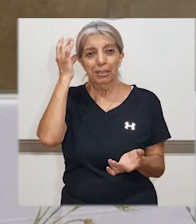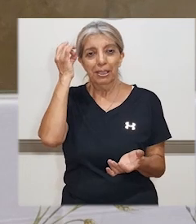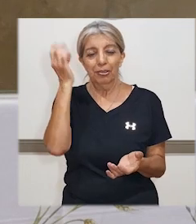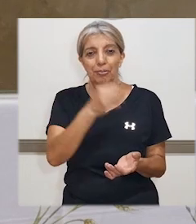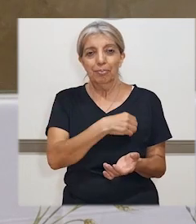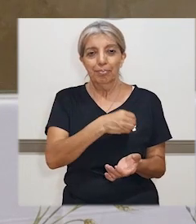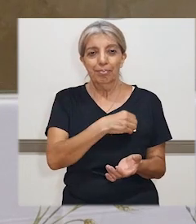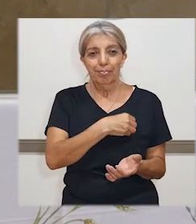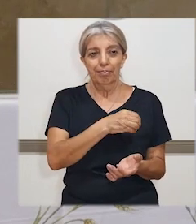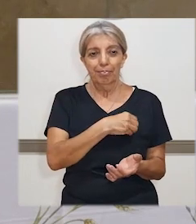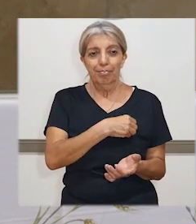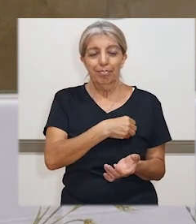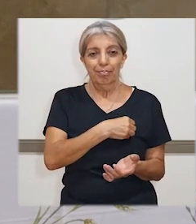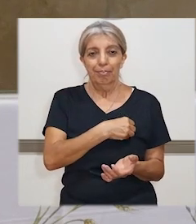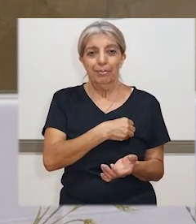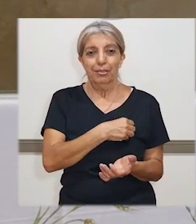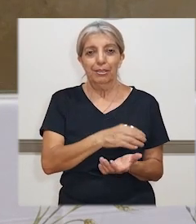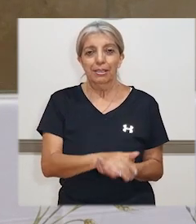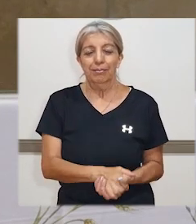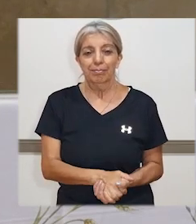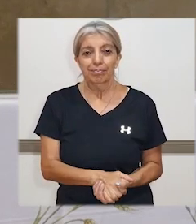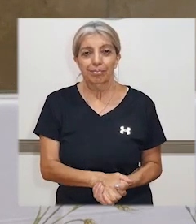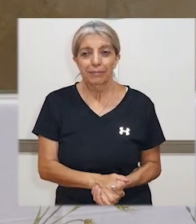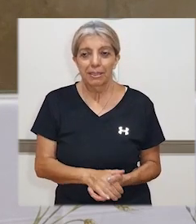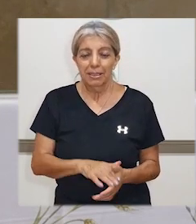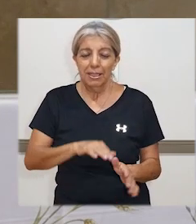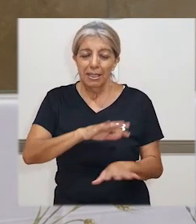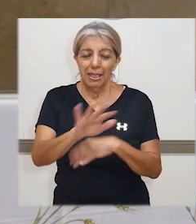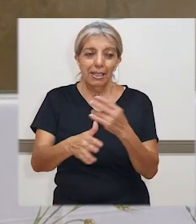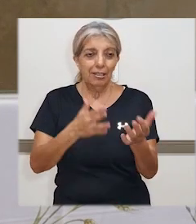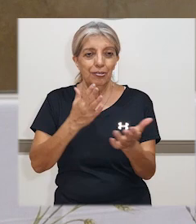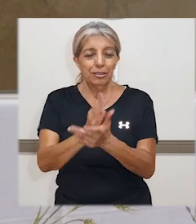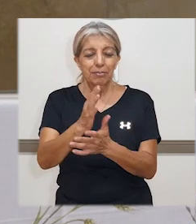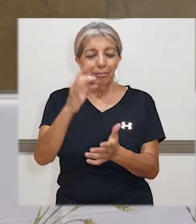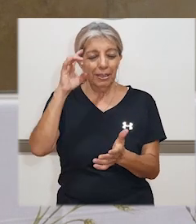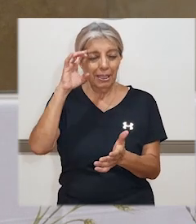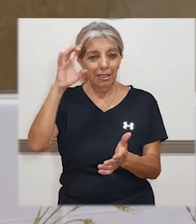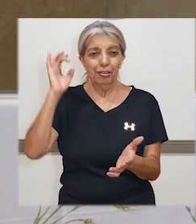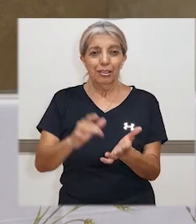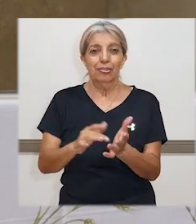el perdón de los pecados. Hagan esto en conmemoración mía.